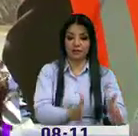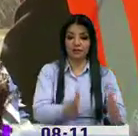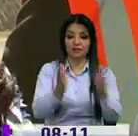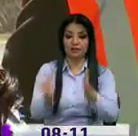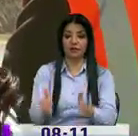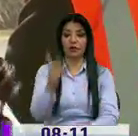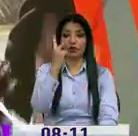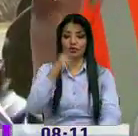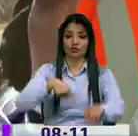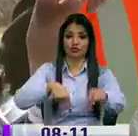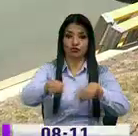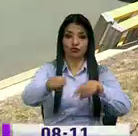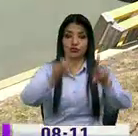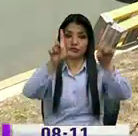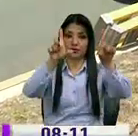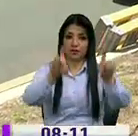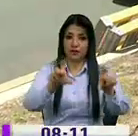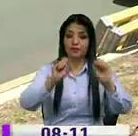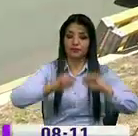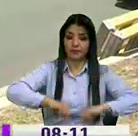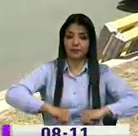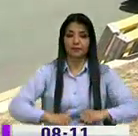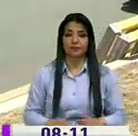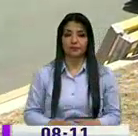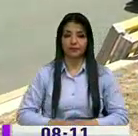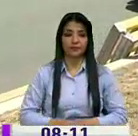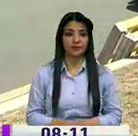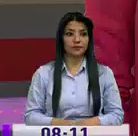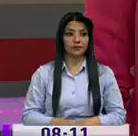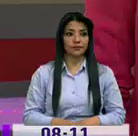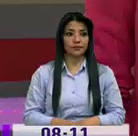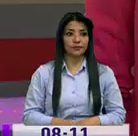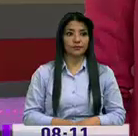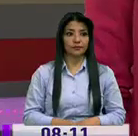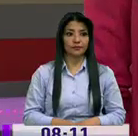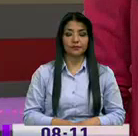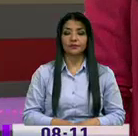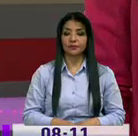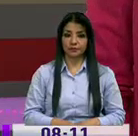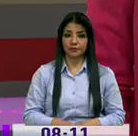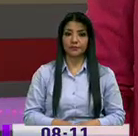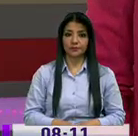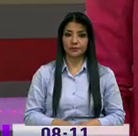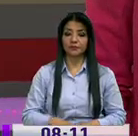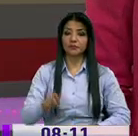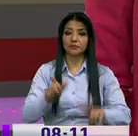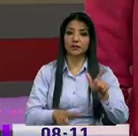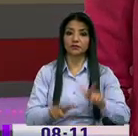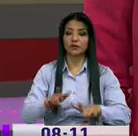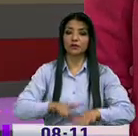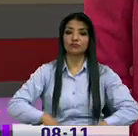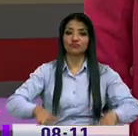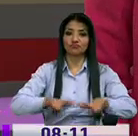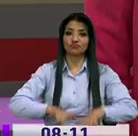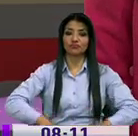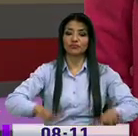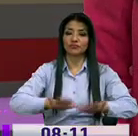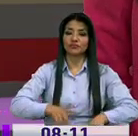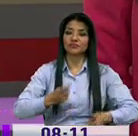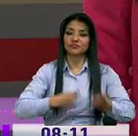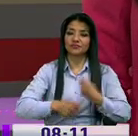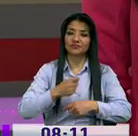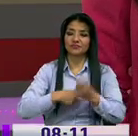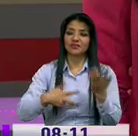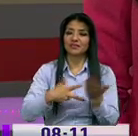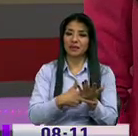de la cámara de sancionar. Informó Sofía Vintimilla. Y comerciantes de los terminales terrestres de la capital se reunieron